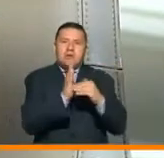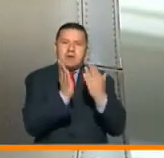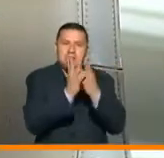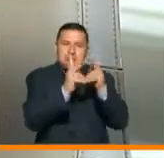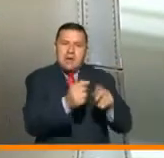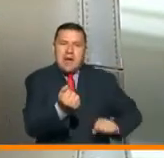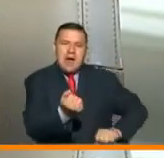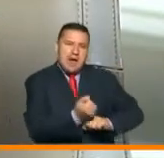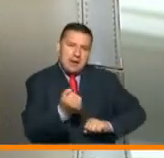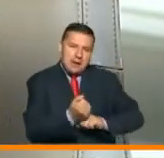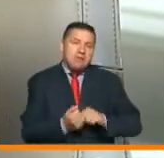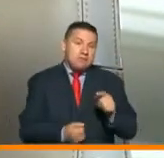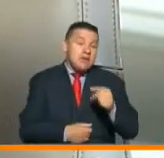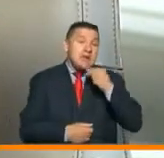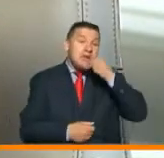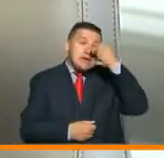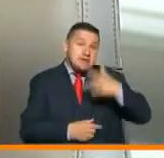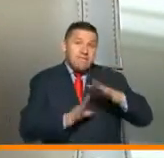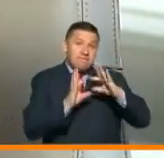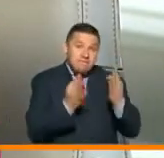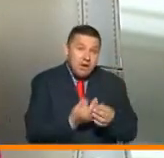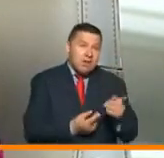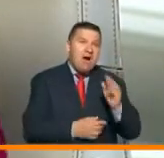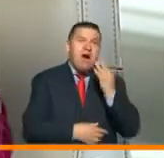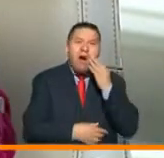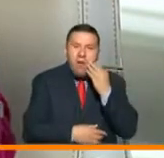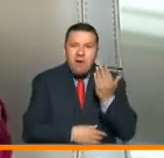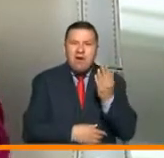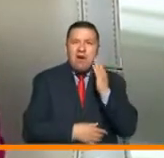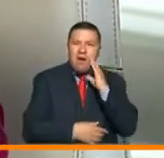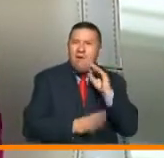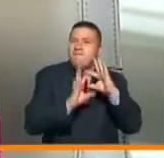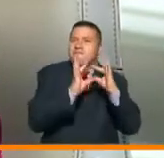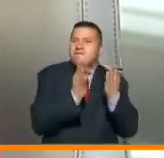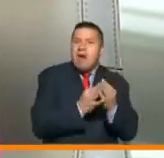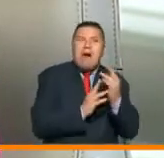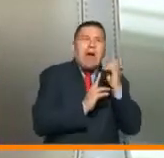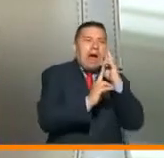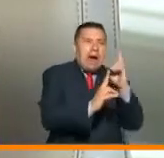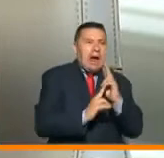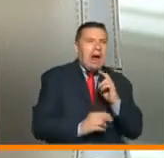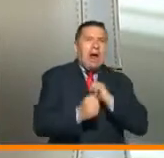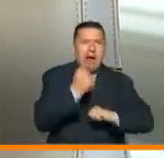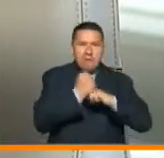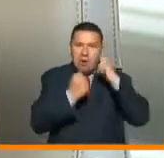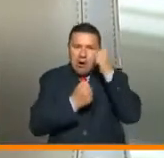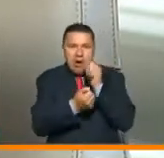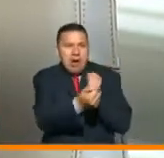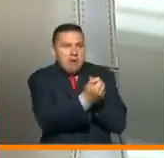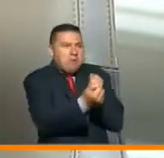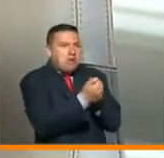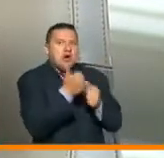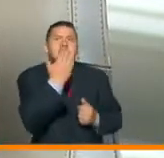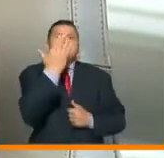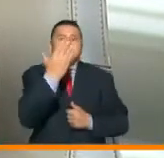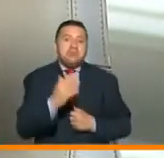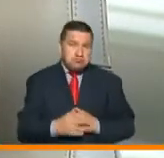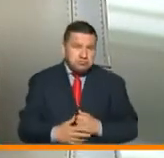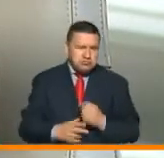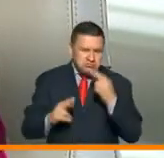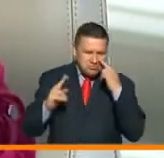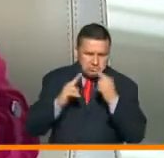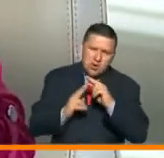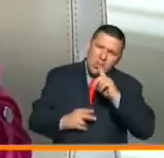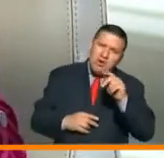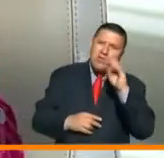estudiantes apoyados. Y hay historias de sus familias, de sus abuelos, de todo el núcleo familiar que reconoce estos apoyos como fundamentales. Si le parece, conozcamos